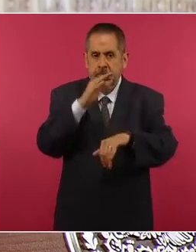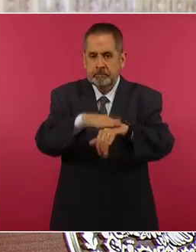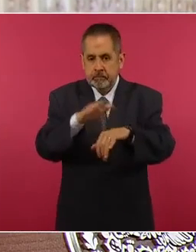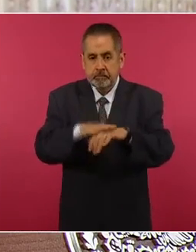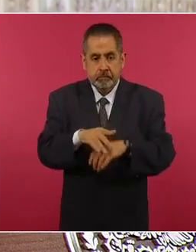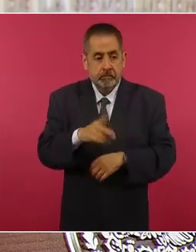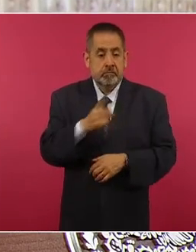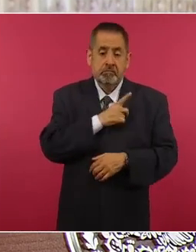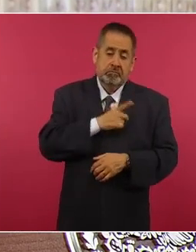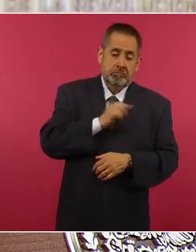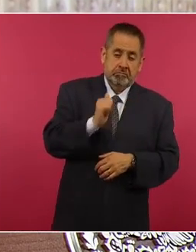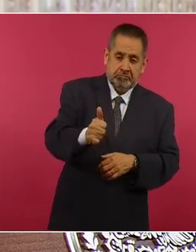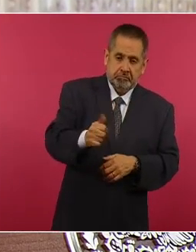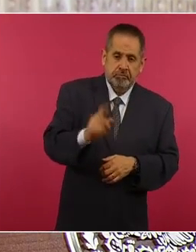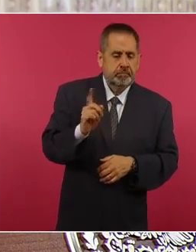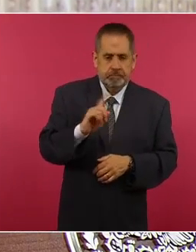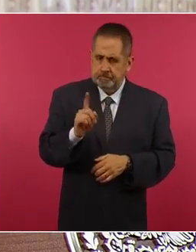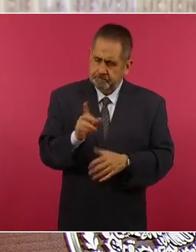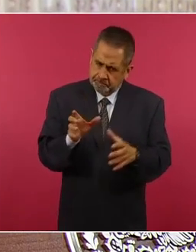solo,